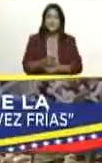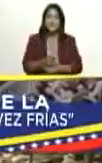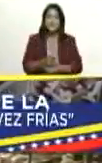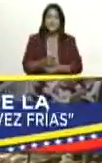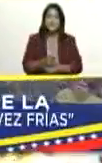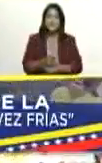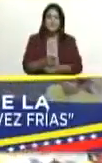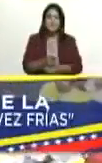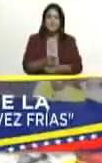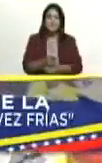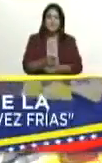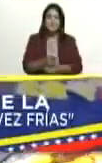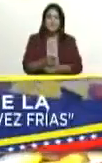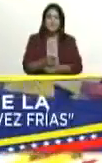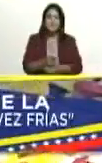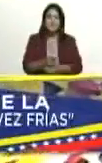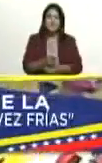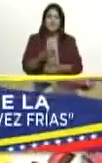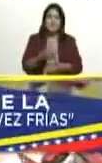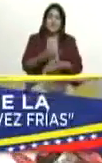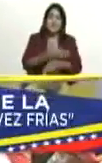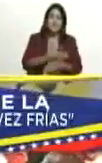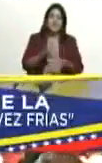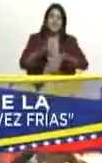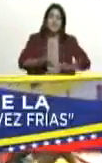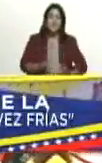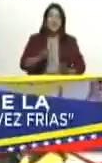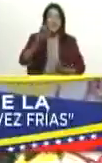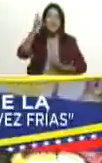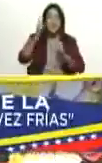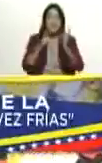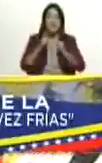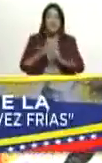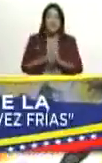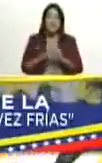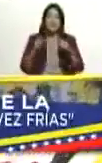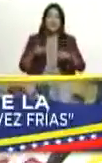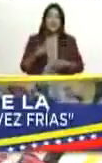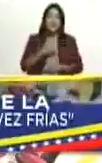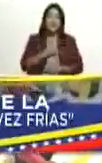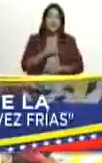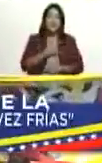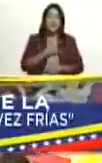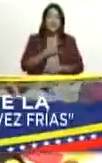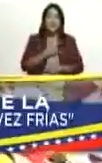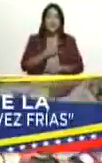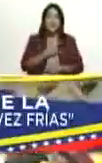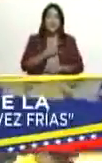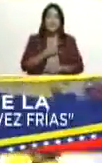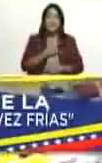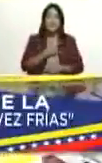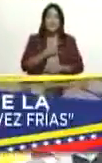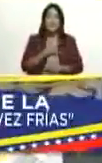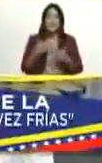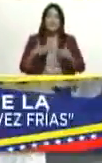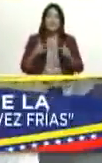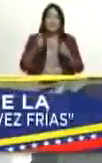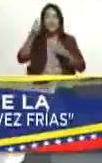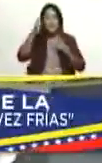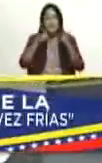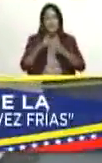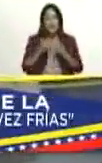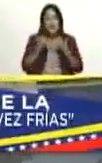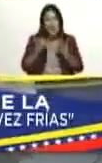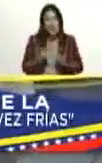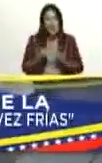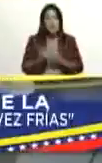Natalicio del comandante Chávez, rindiendo cuentas de la Universidad de las Ciencias de la Salud, Hugo Chávez Frías. A